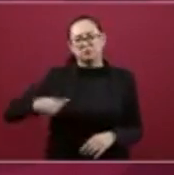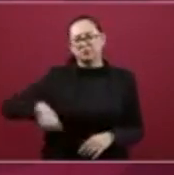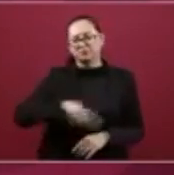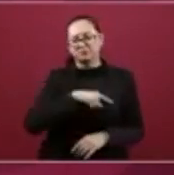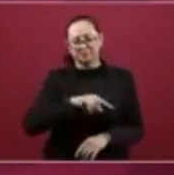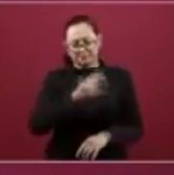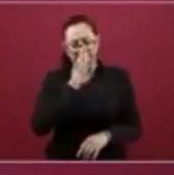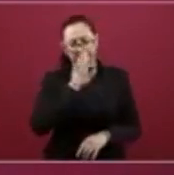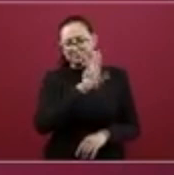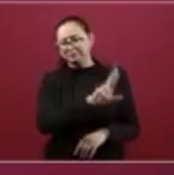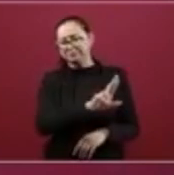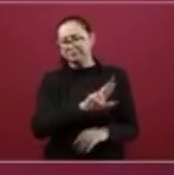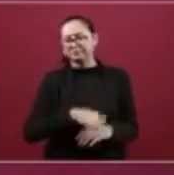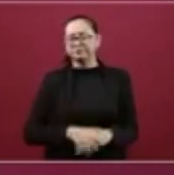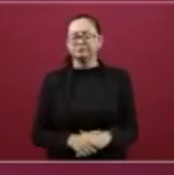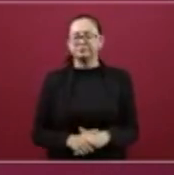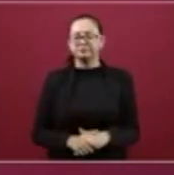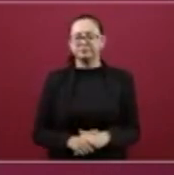respeto.